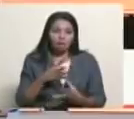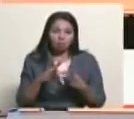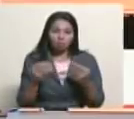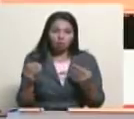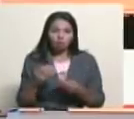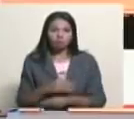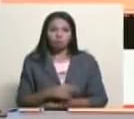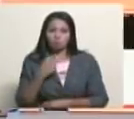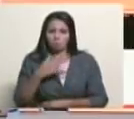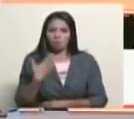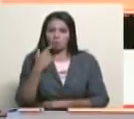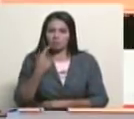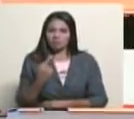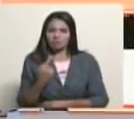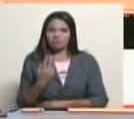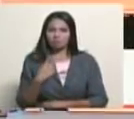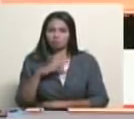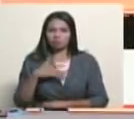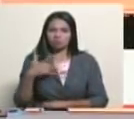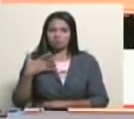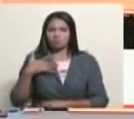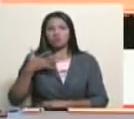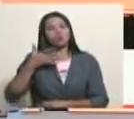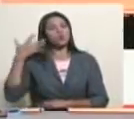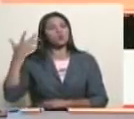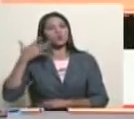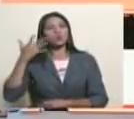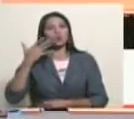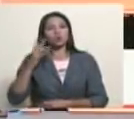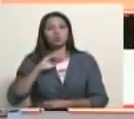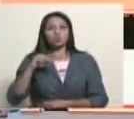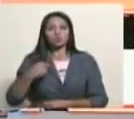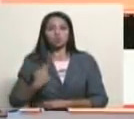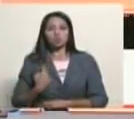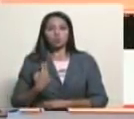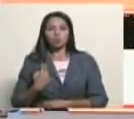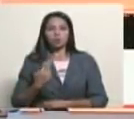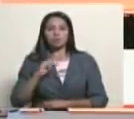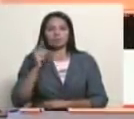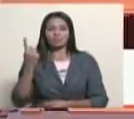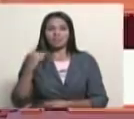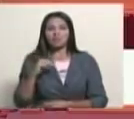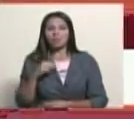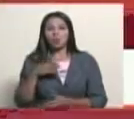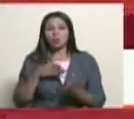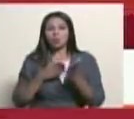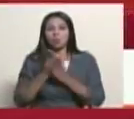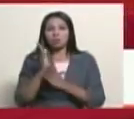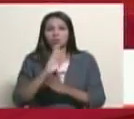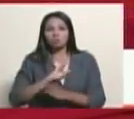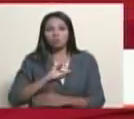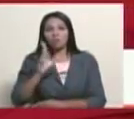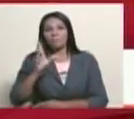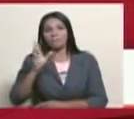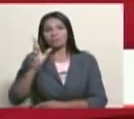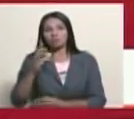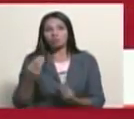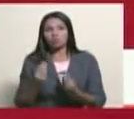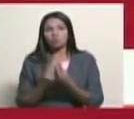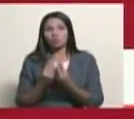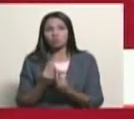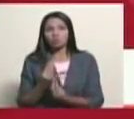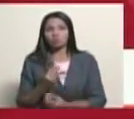podemos decir algo, y tenemos que sentir orgullosos de eso, es que tenemos una Dirección Nacional del Partido Socialista Unido de